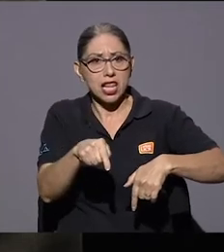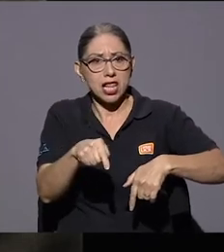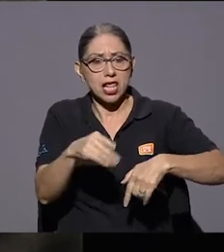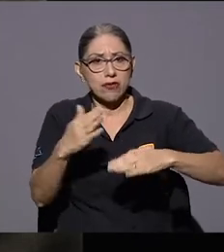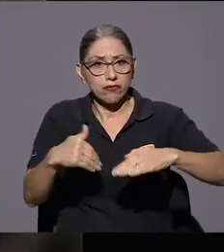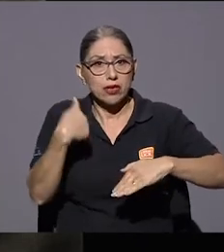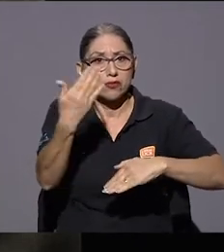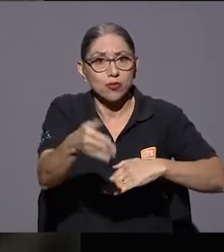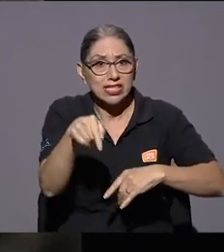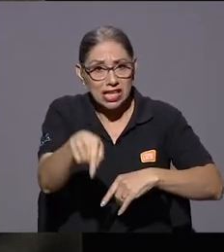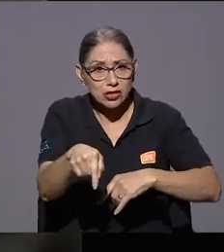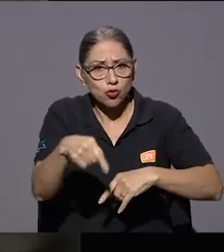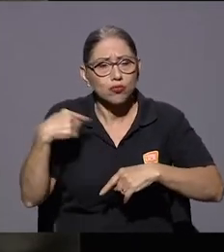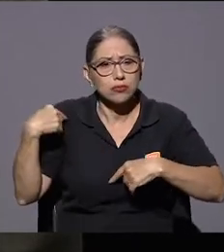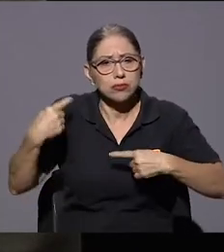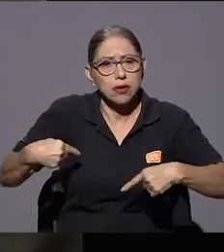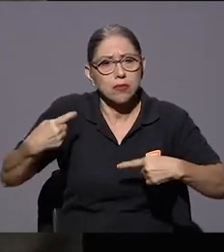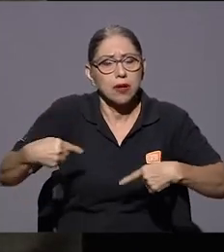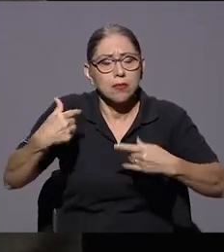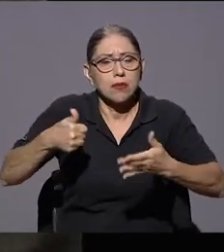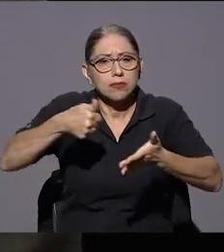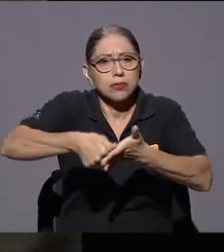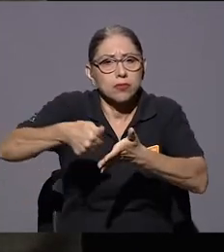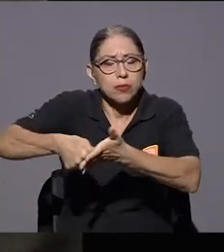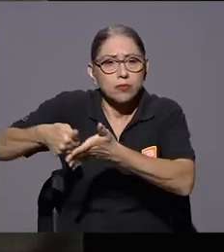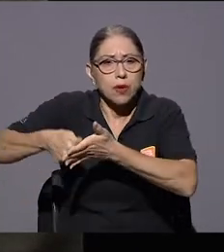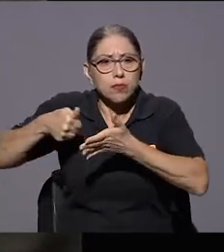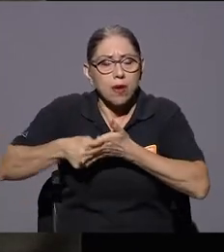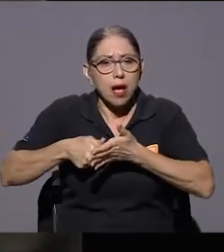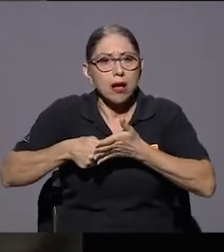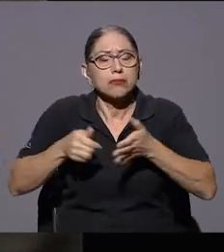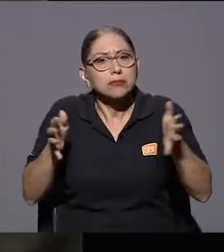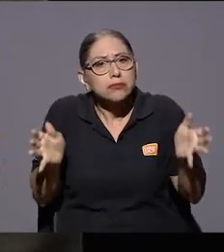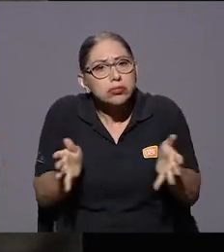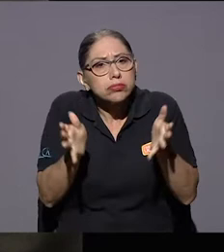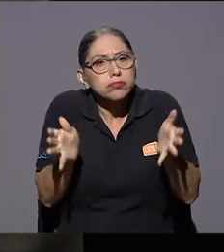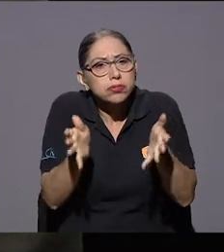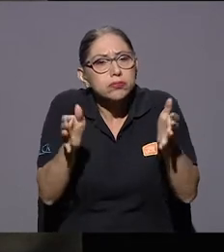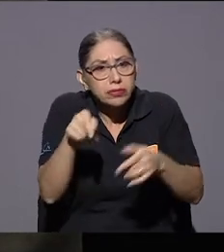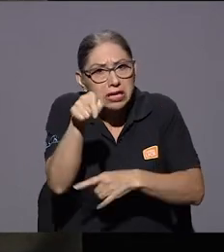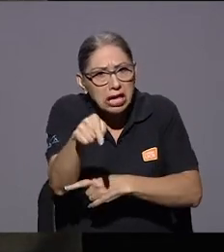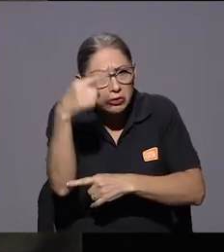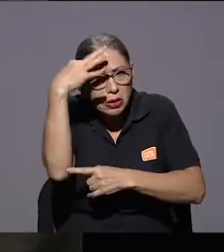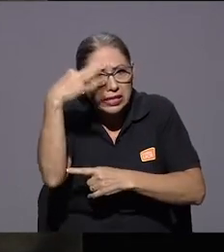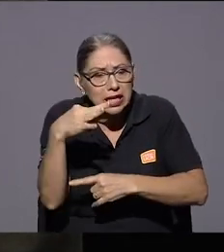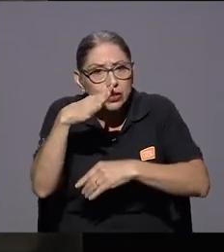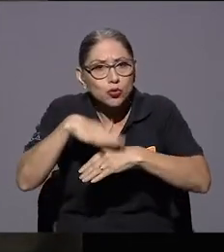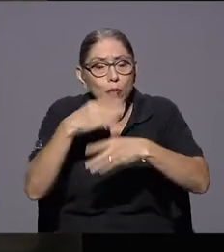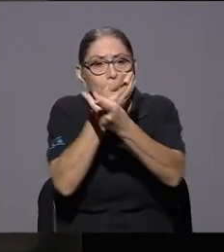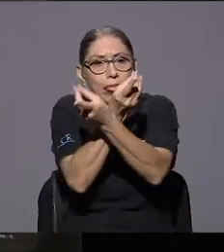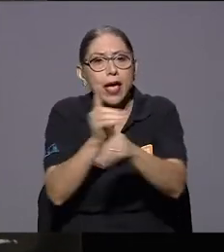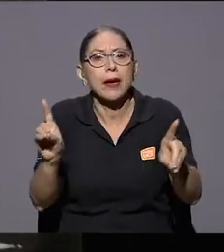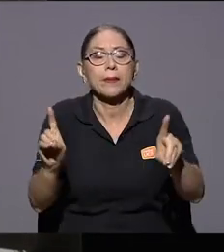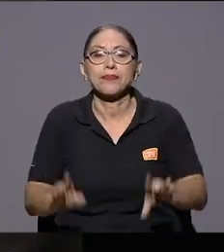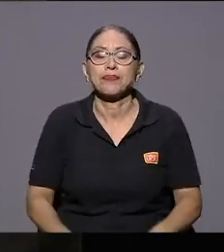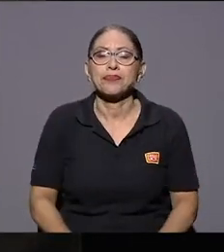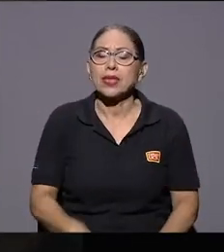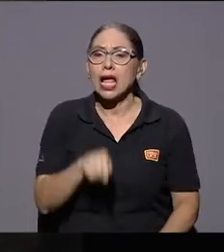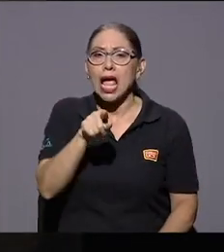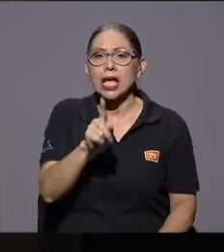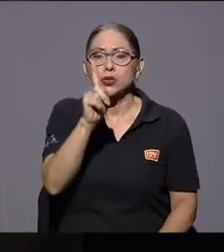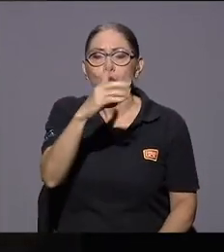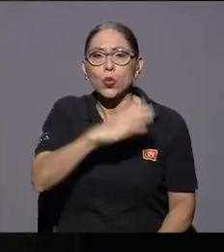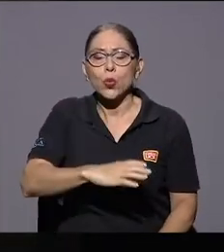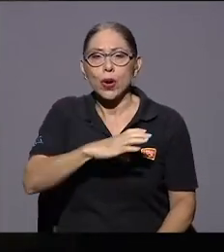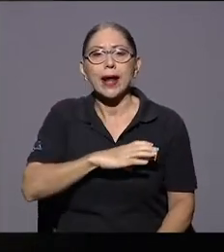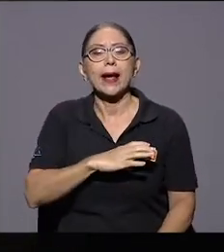procesos electorales continuos, se ha venido alimentando ese imaginario, un imaginario que tiene la